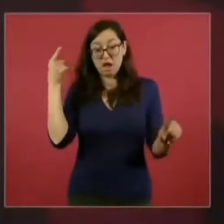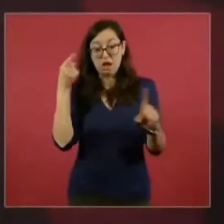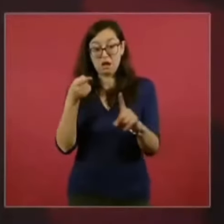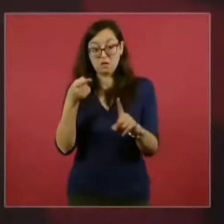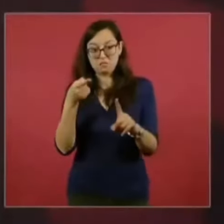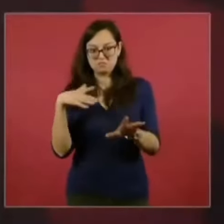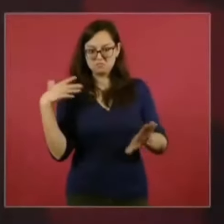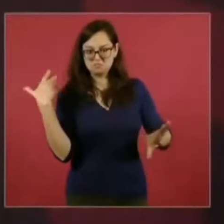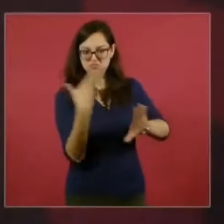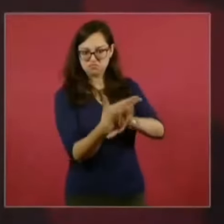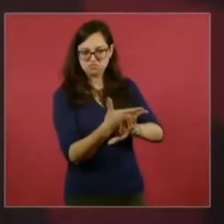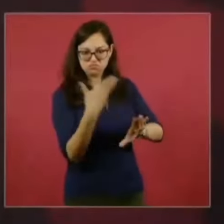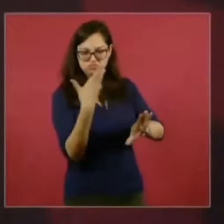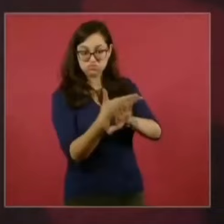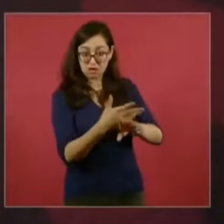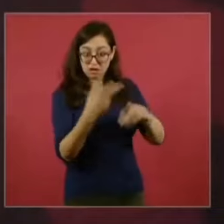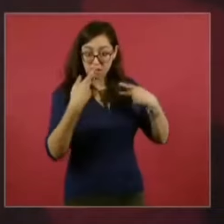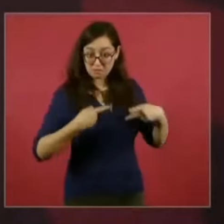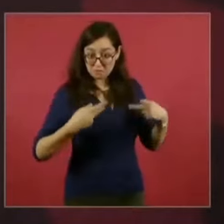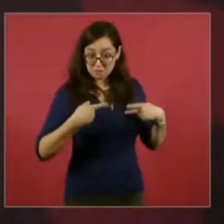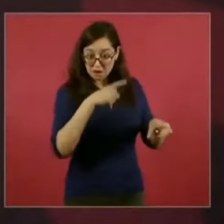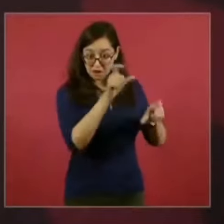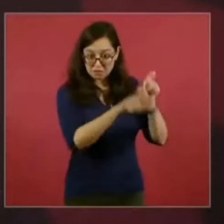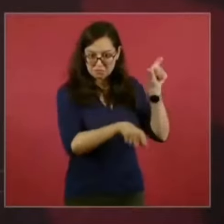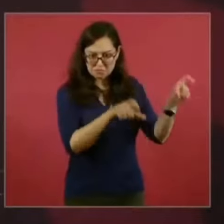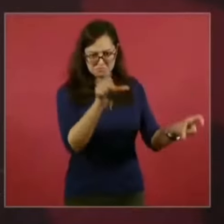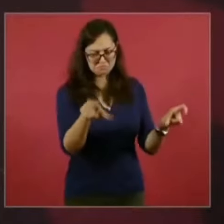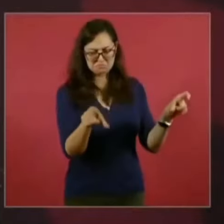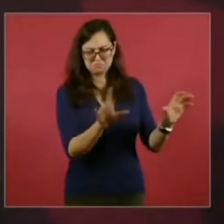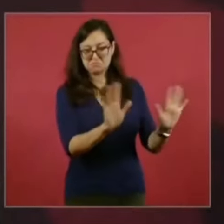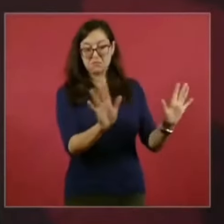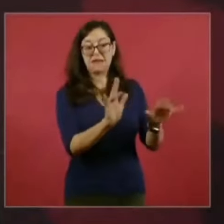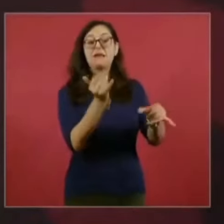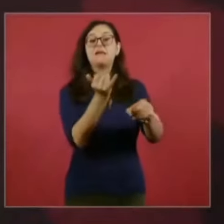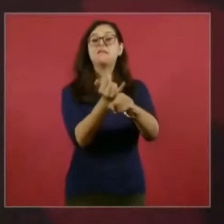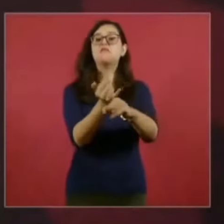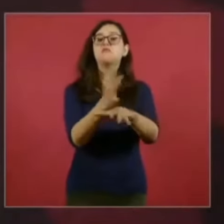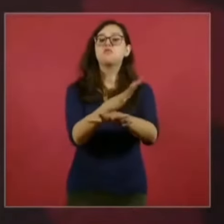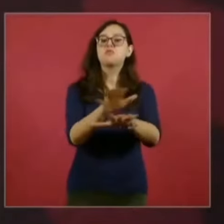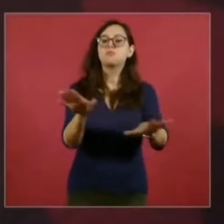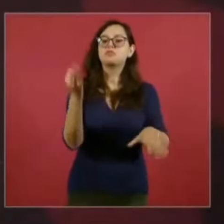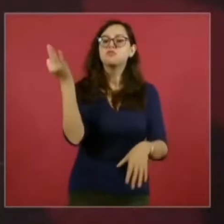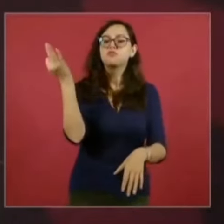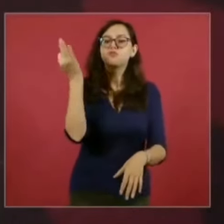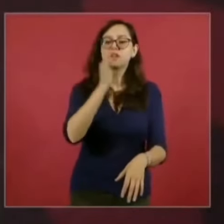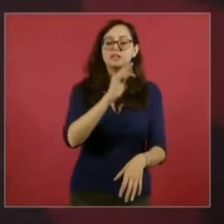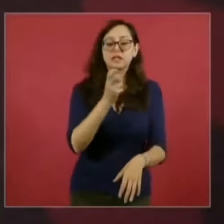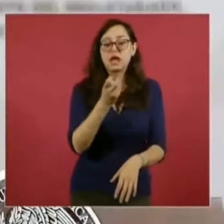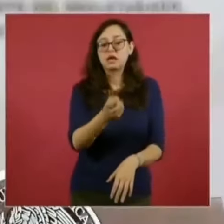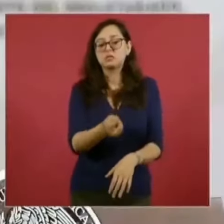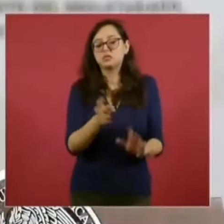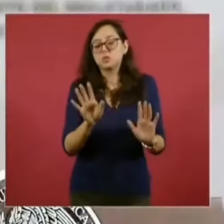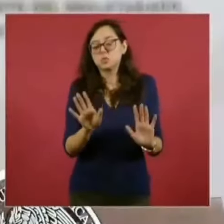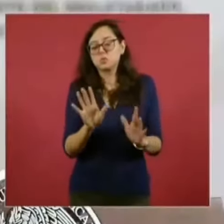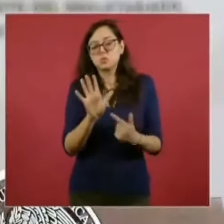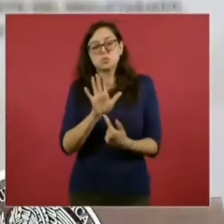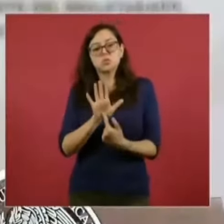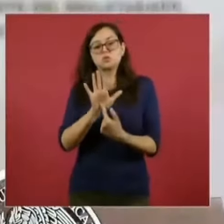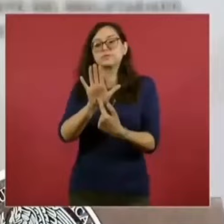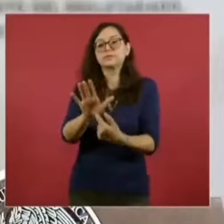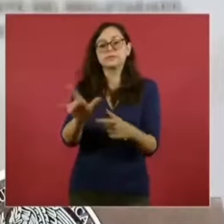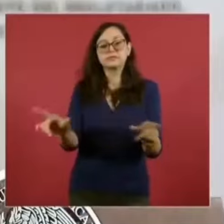de estigmatizar a nadie. Y una parte del legado y las enseñanzas que nos deja el presidente López Obrador